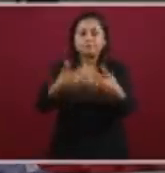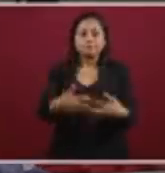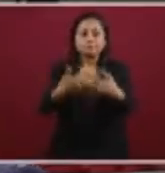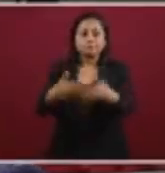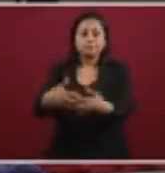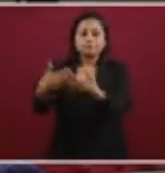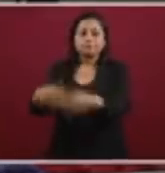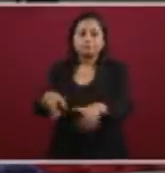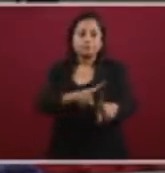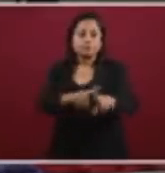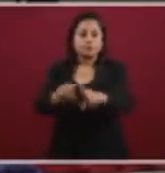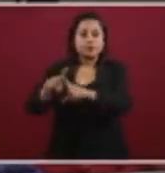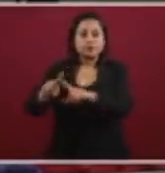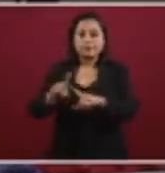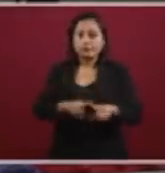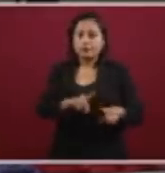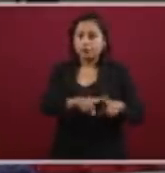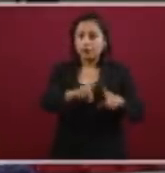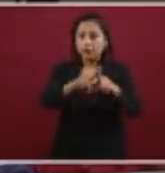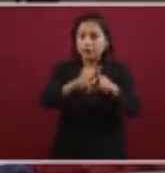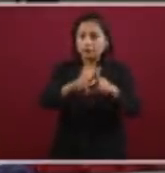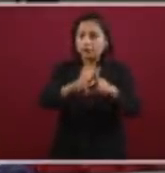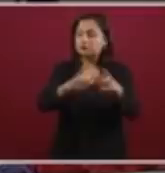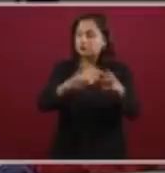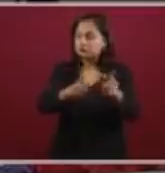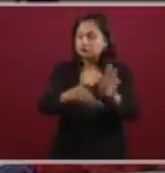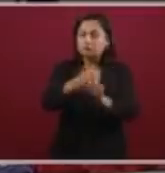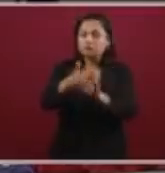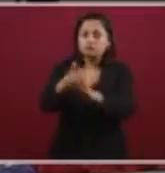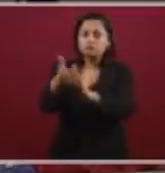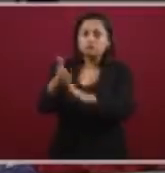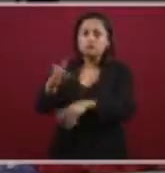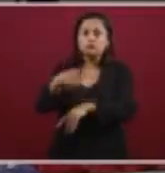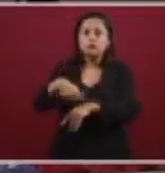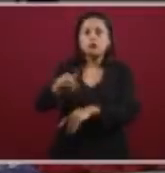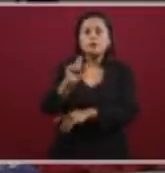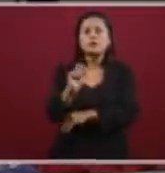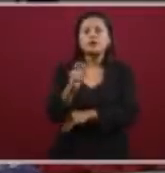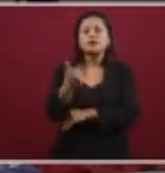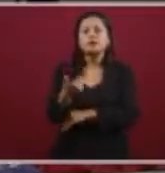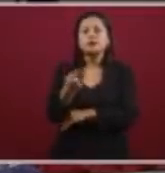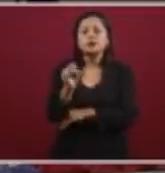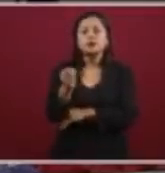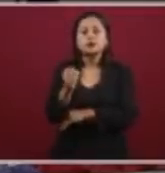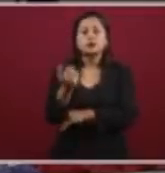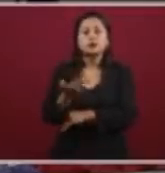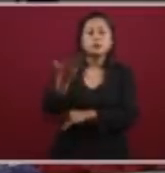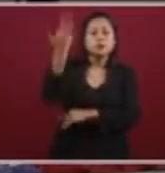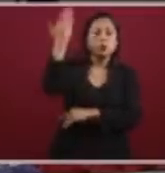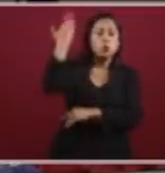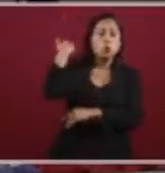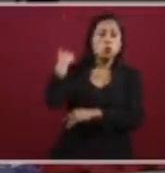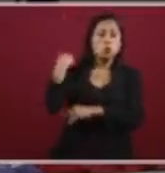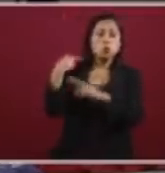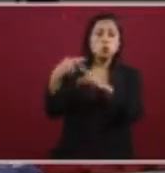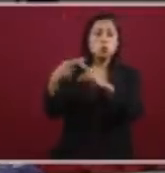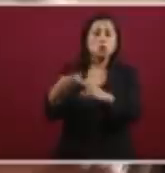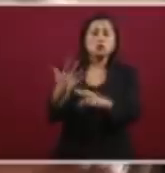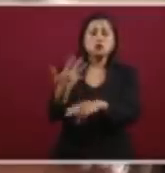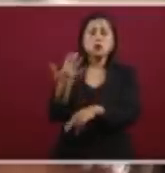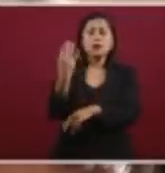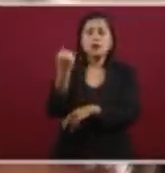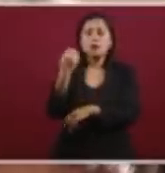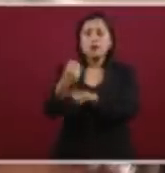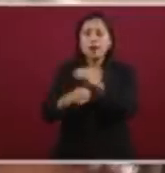distribución e infraestructura el 27 de septiembre de hace 59 años mañana se cumplen